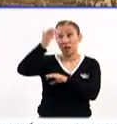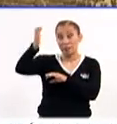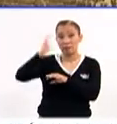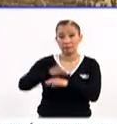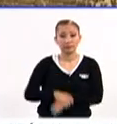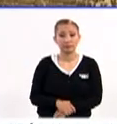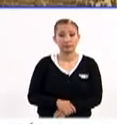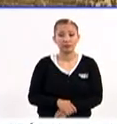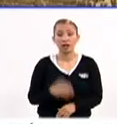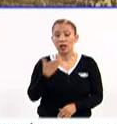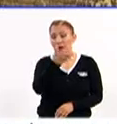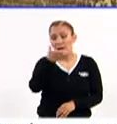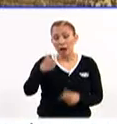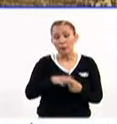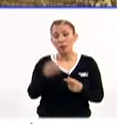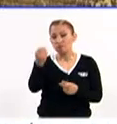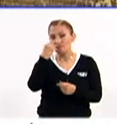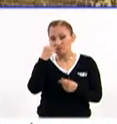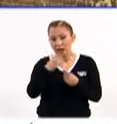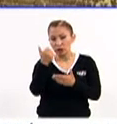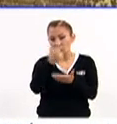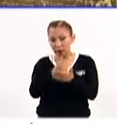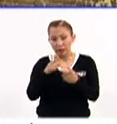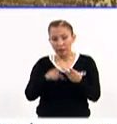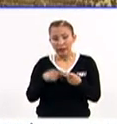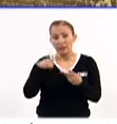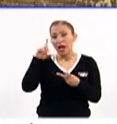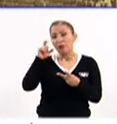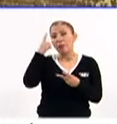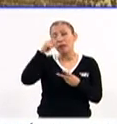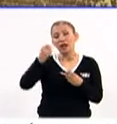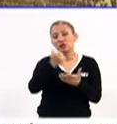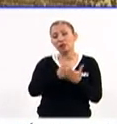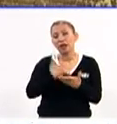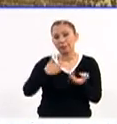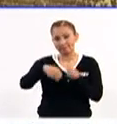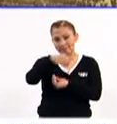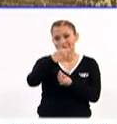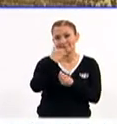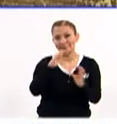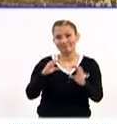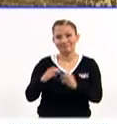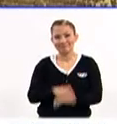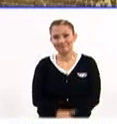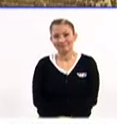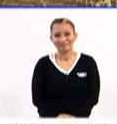climático, agricultura, alimentación y ciudad, y agua para una ciudad sustentable.